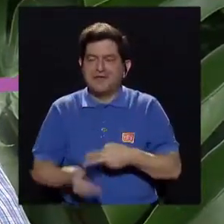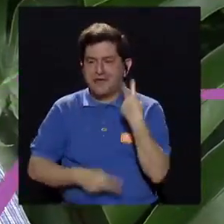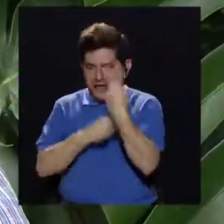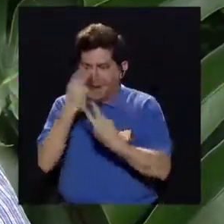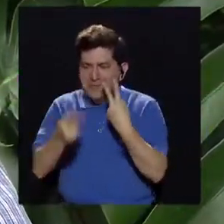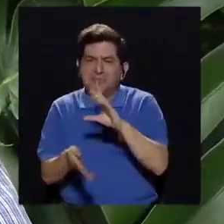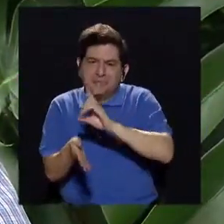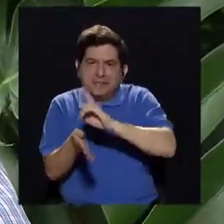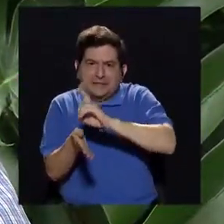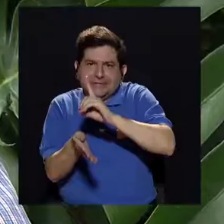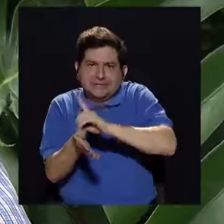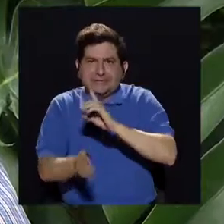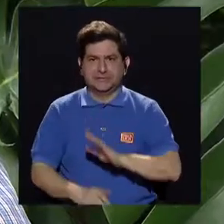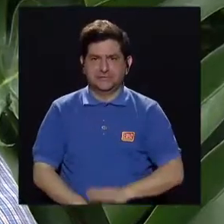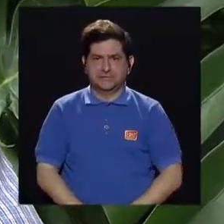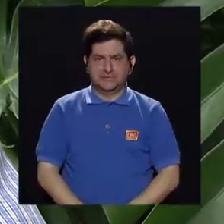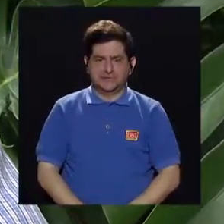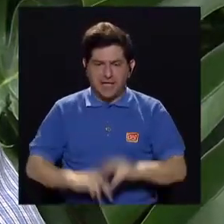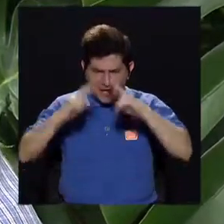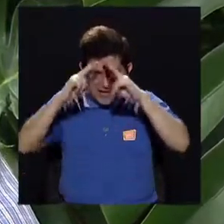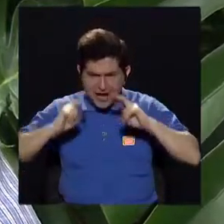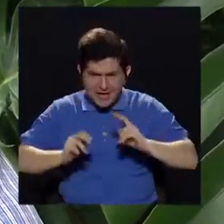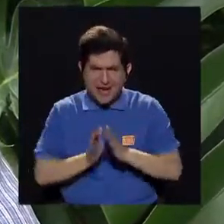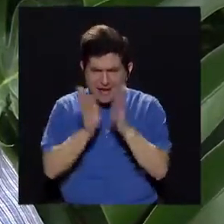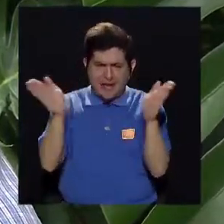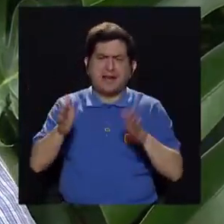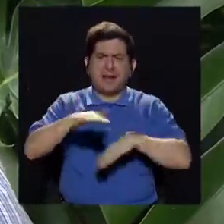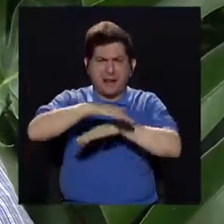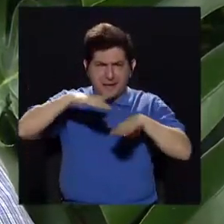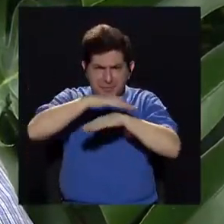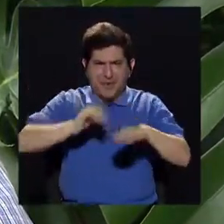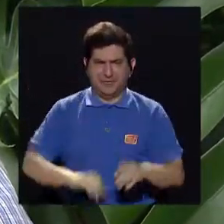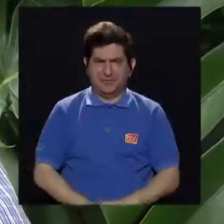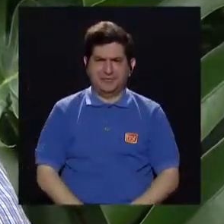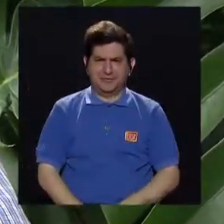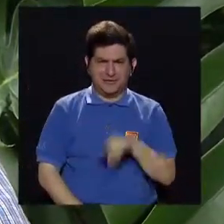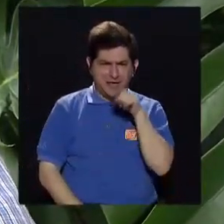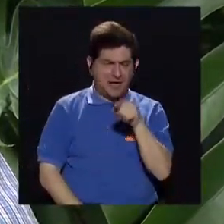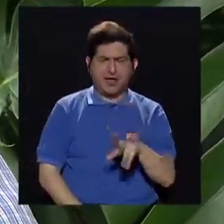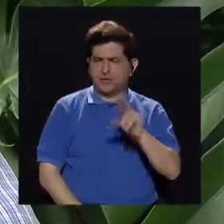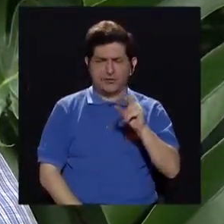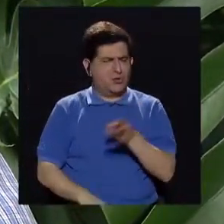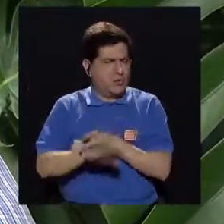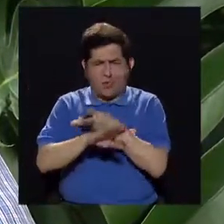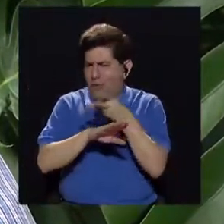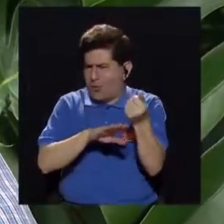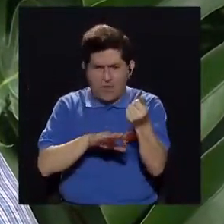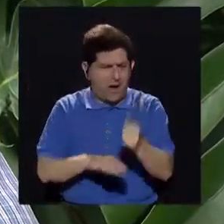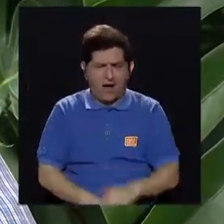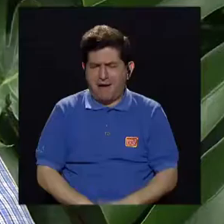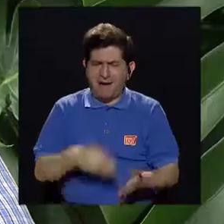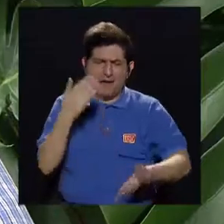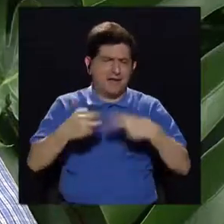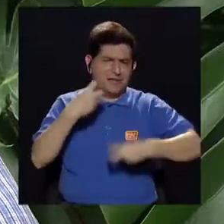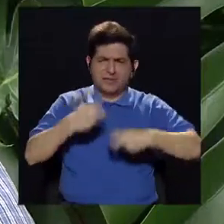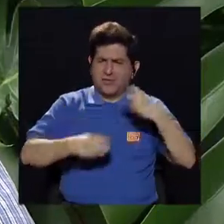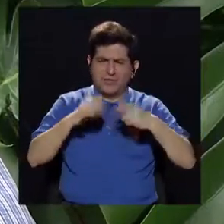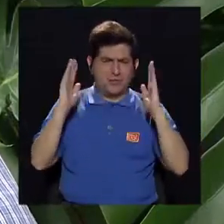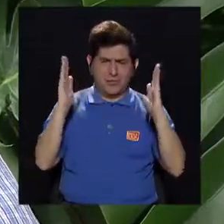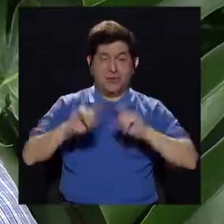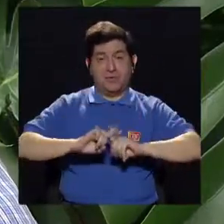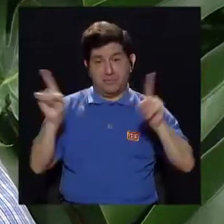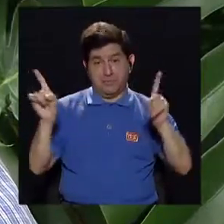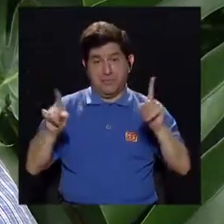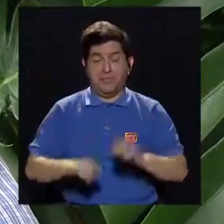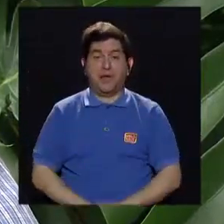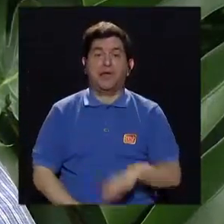¿verdad? Por lo menos para el chequeo general, digamos, básico, ¿verdad? Eso evidentemente no lo va a curar a uno de un mal mayor, pero